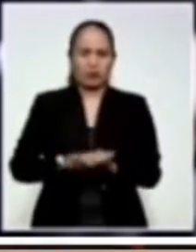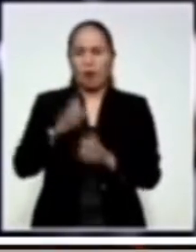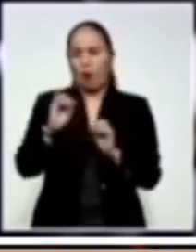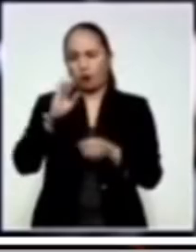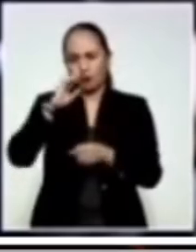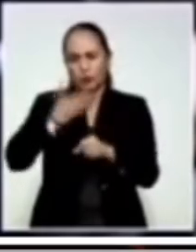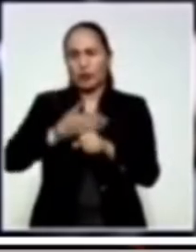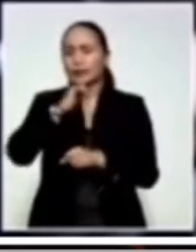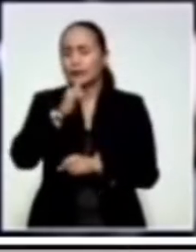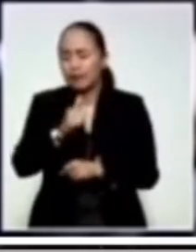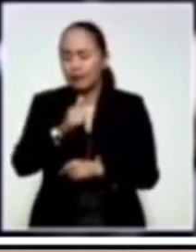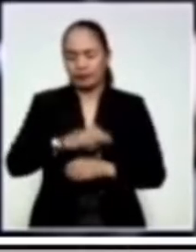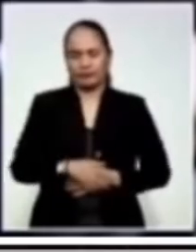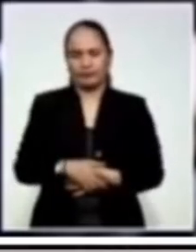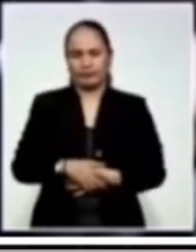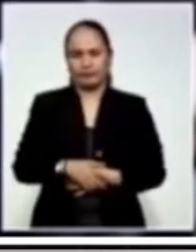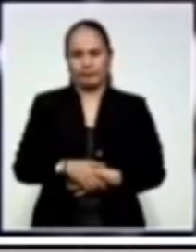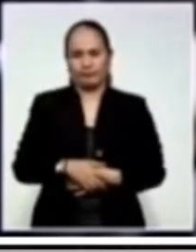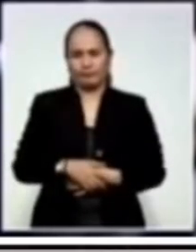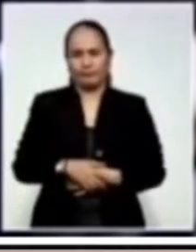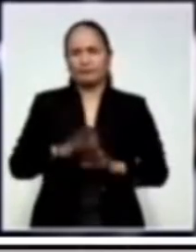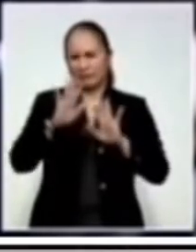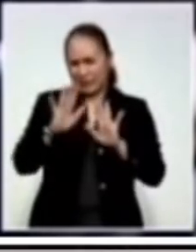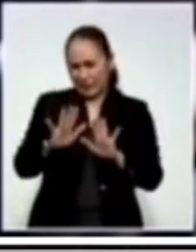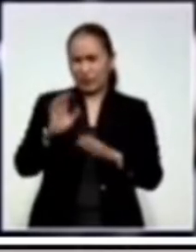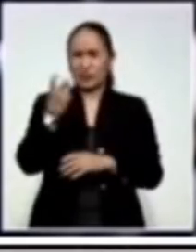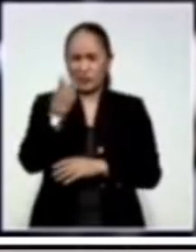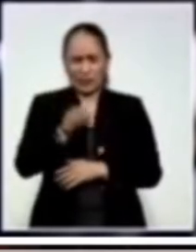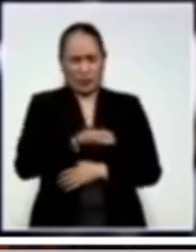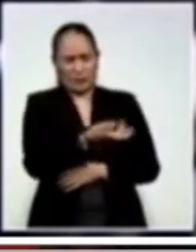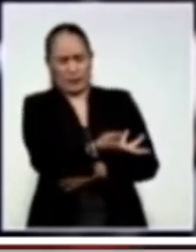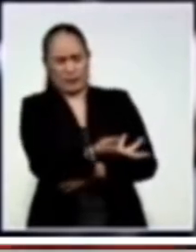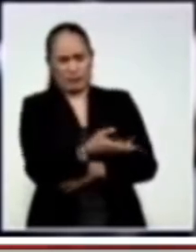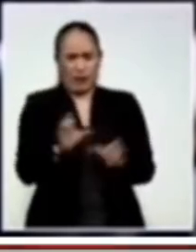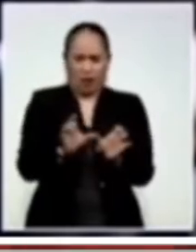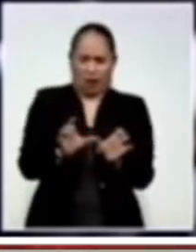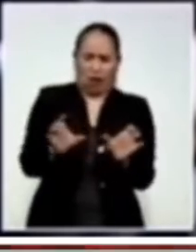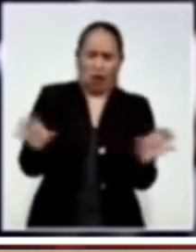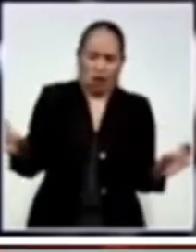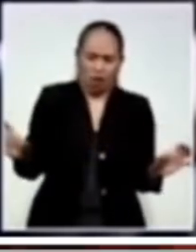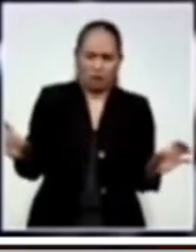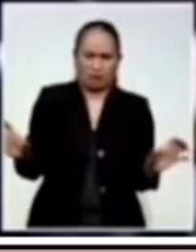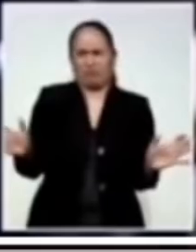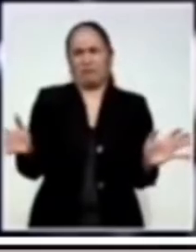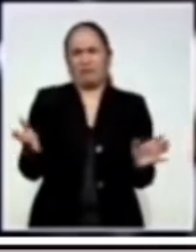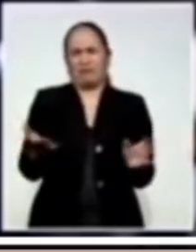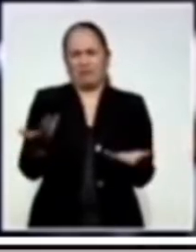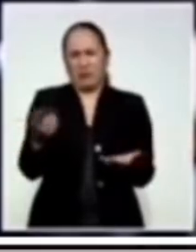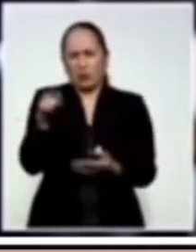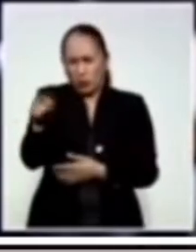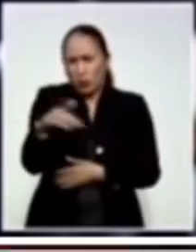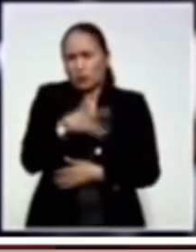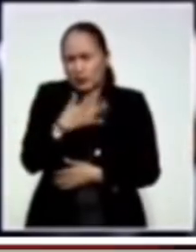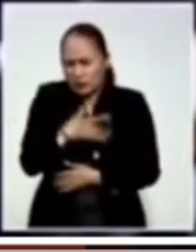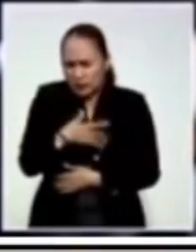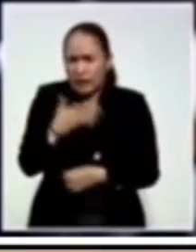irresponsables. ¿No abona a esta polarización, ministro presidente? ¿No cree que ya es un momento en que urge